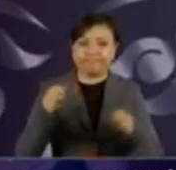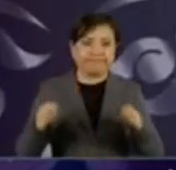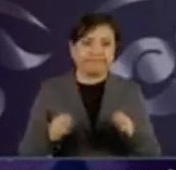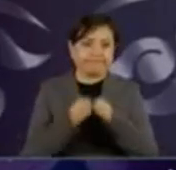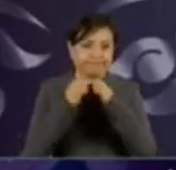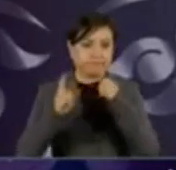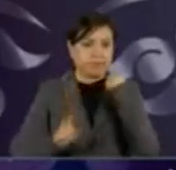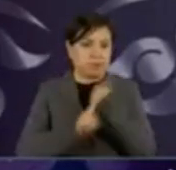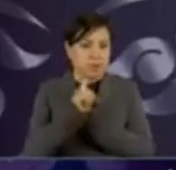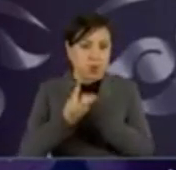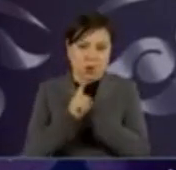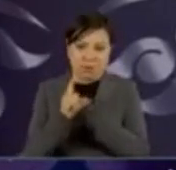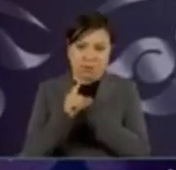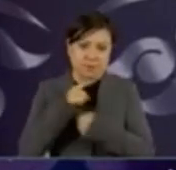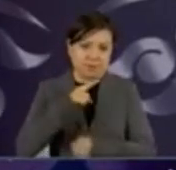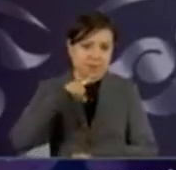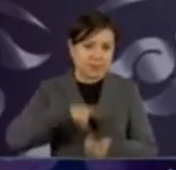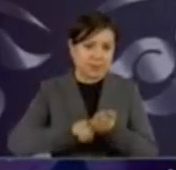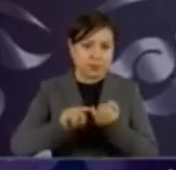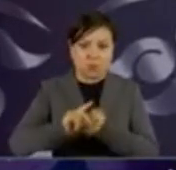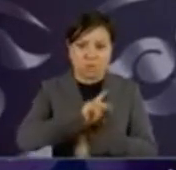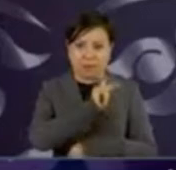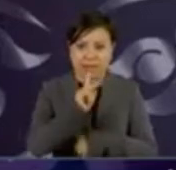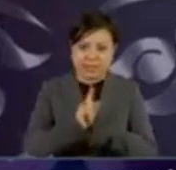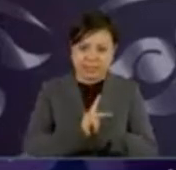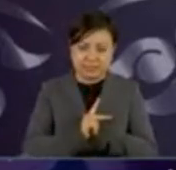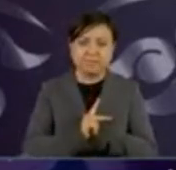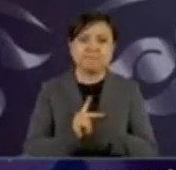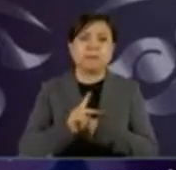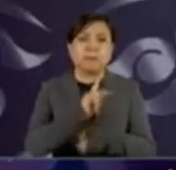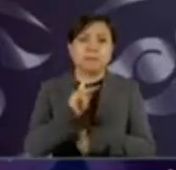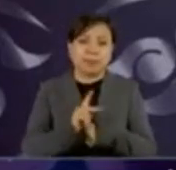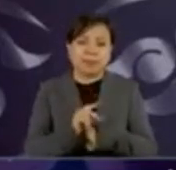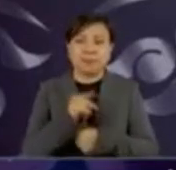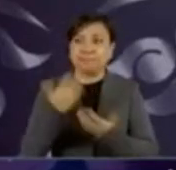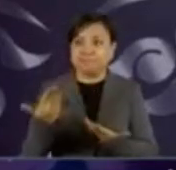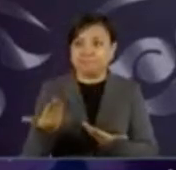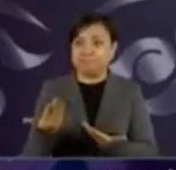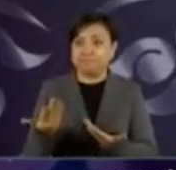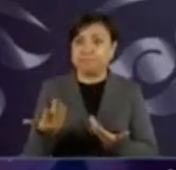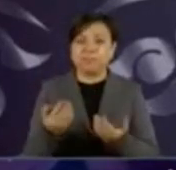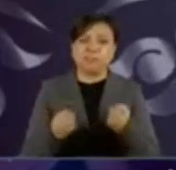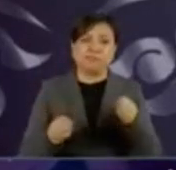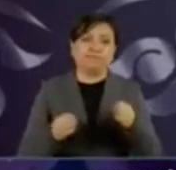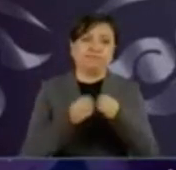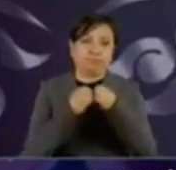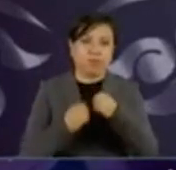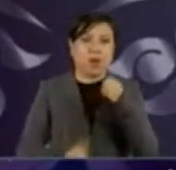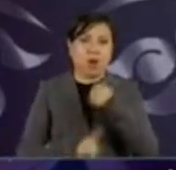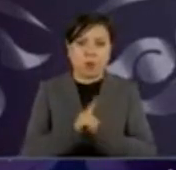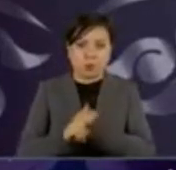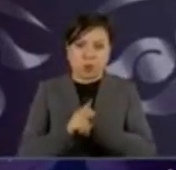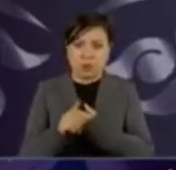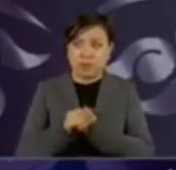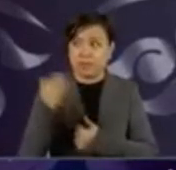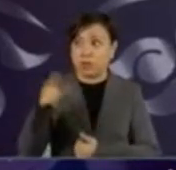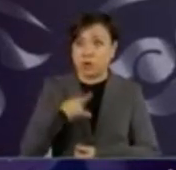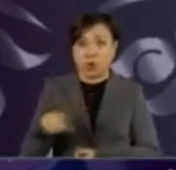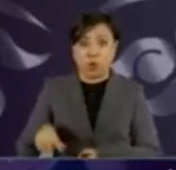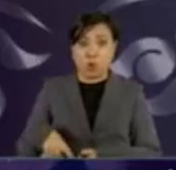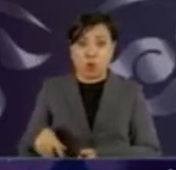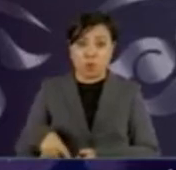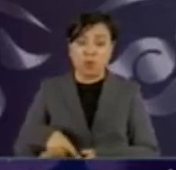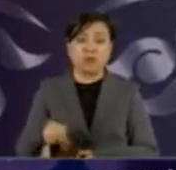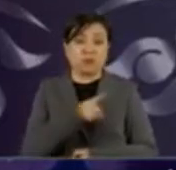país que lo que debieran de atender por parte del gobierno es a buscar cómo solucionar la